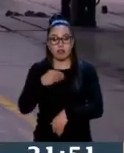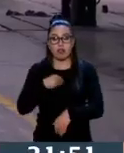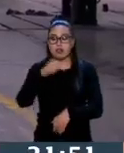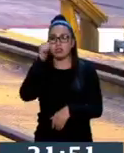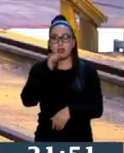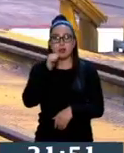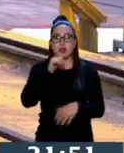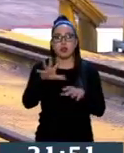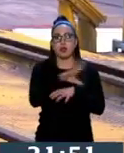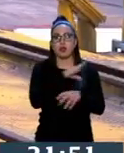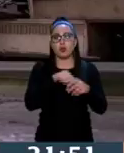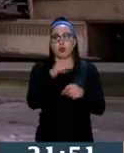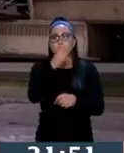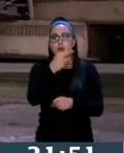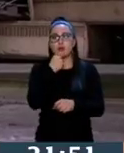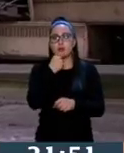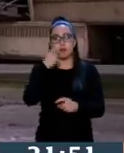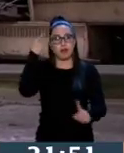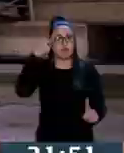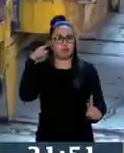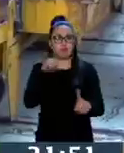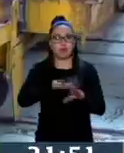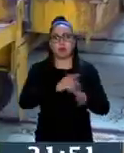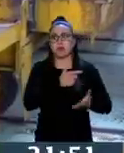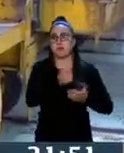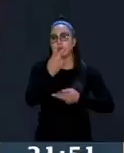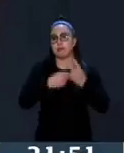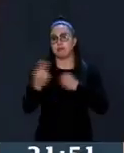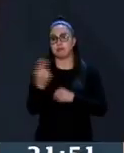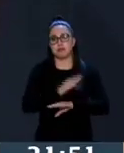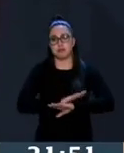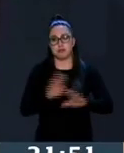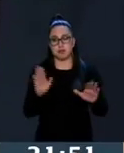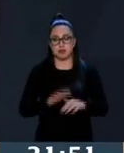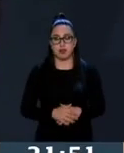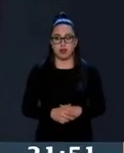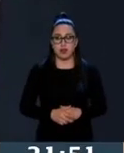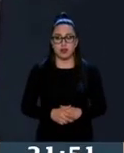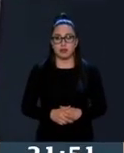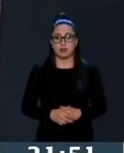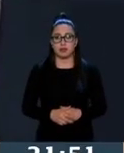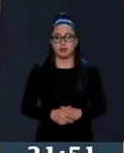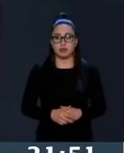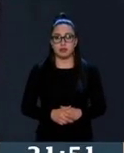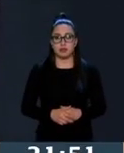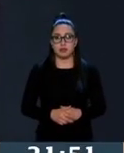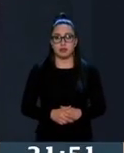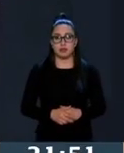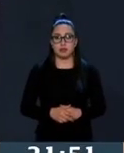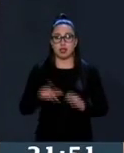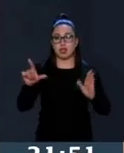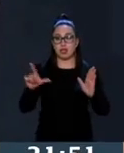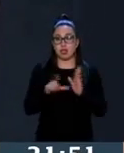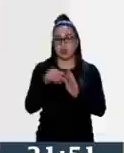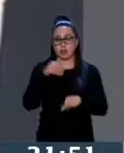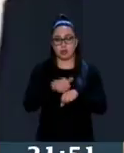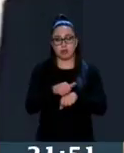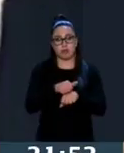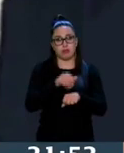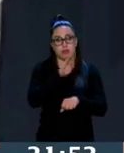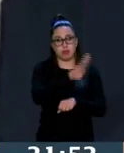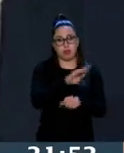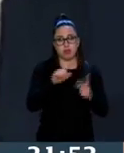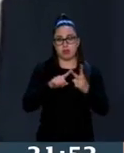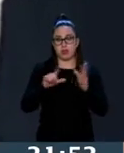estado enfocadas al tema de presupuesto. Es de detener la línea B, detener la línea A.